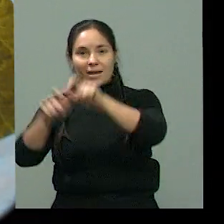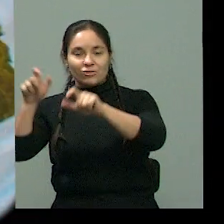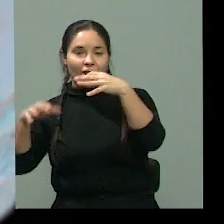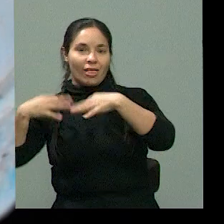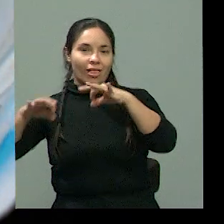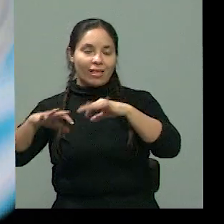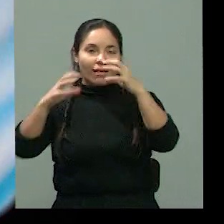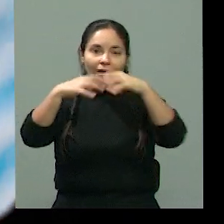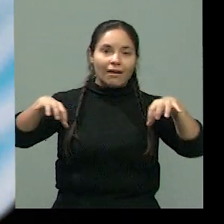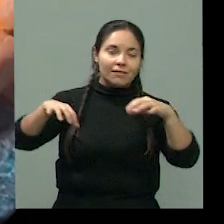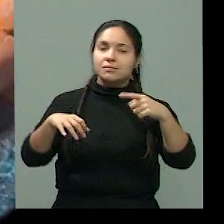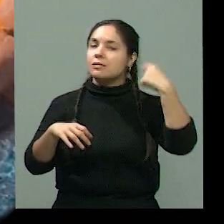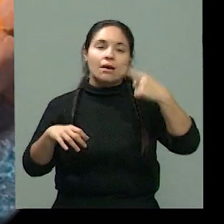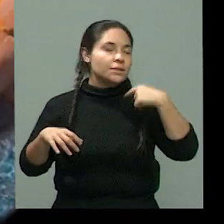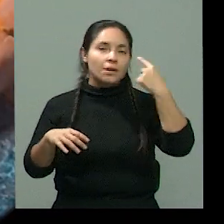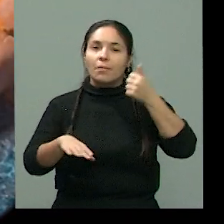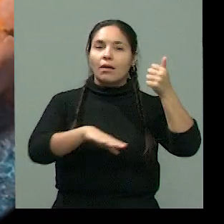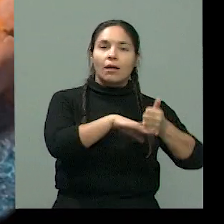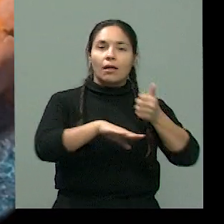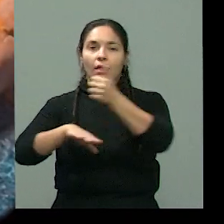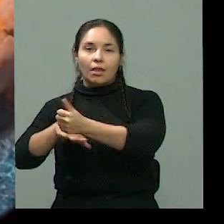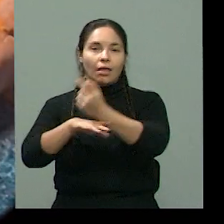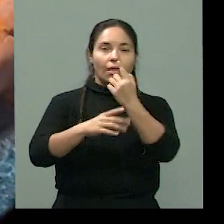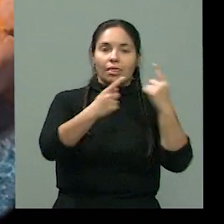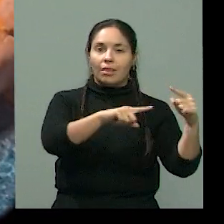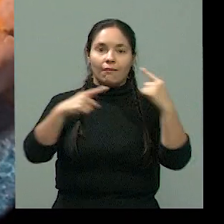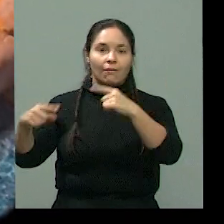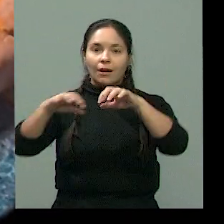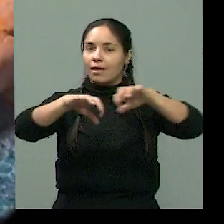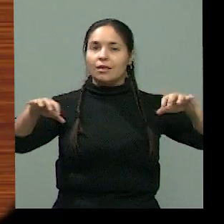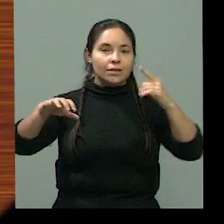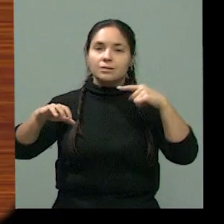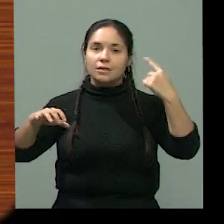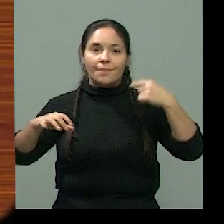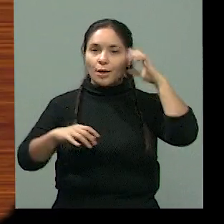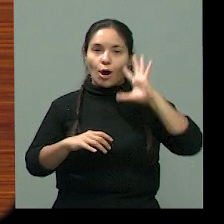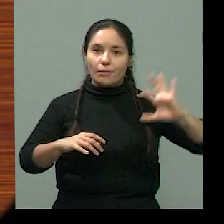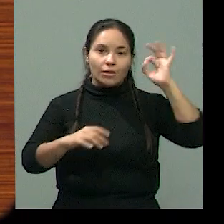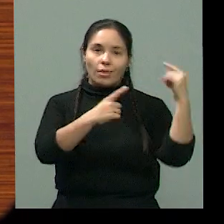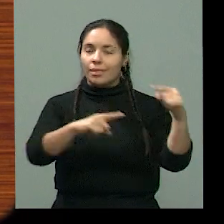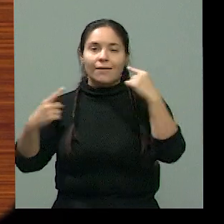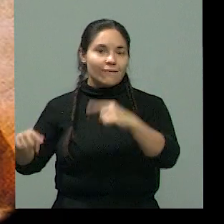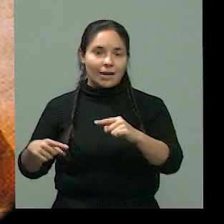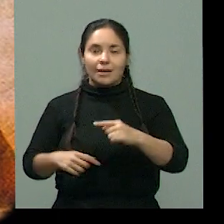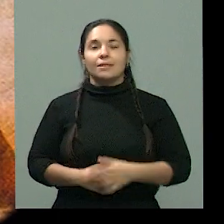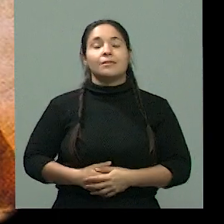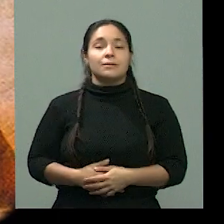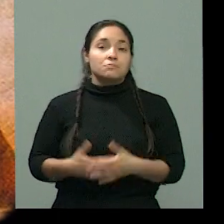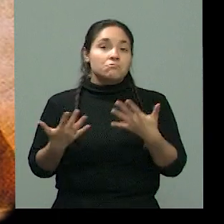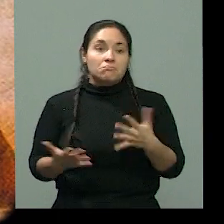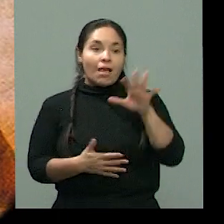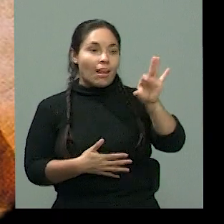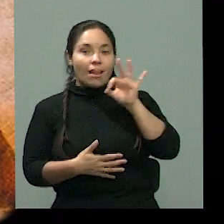Estamos constantemente situándonos de un lado o de otro lado del pensamiento o de la realidad. Al elegir